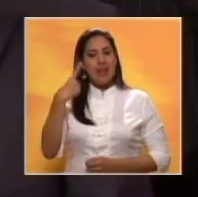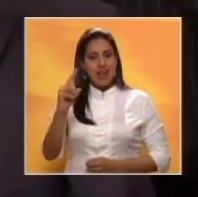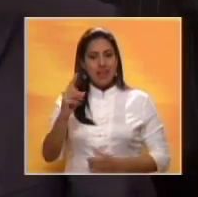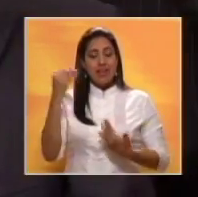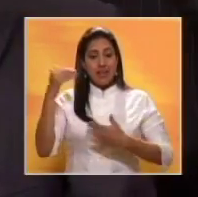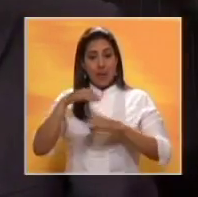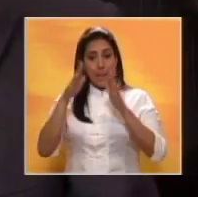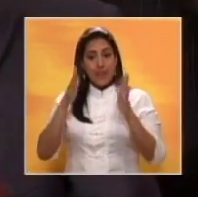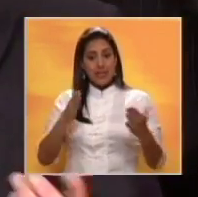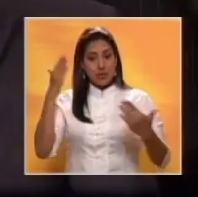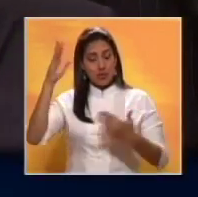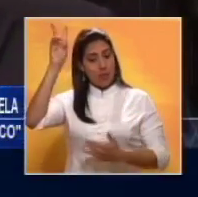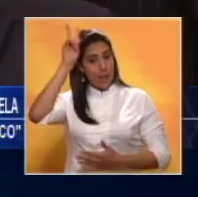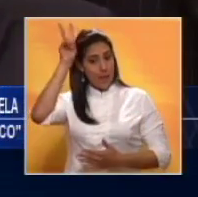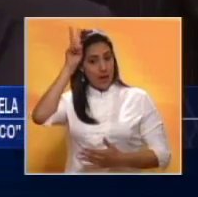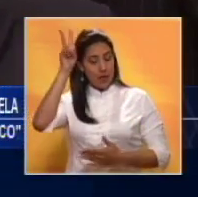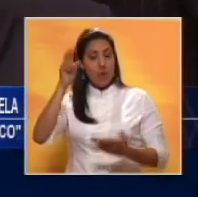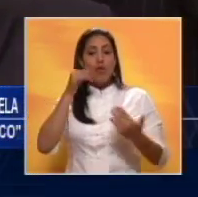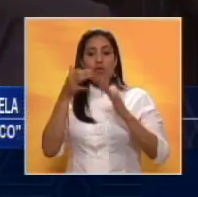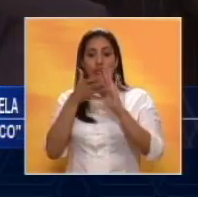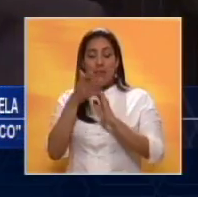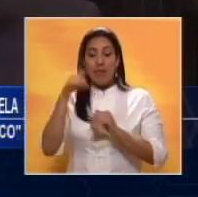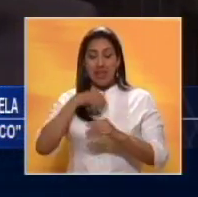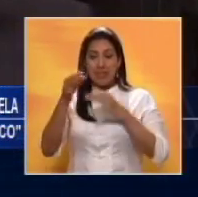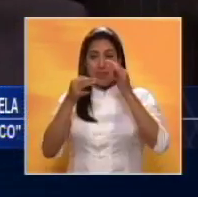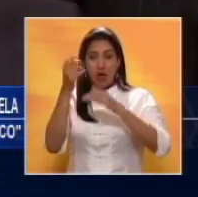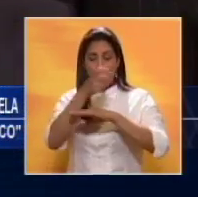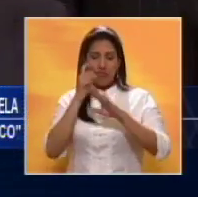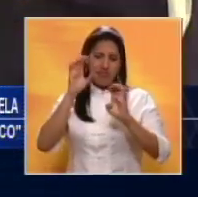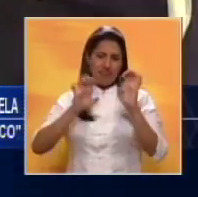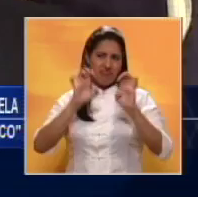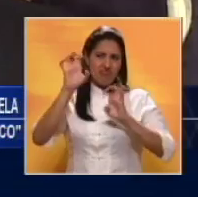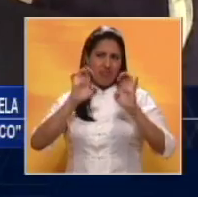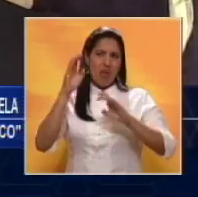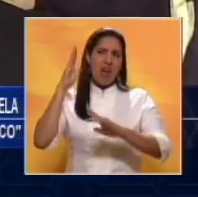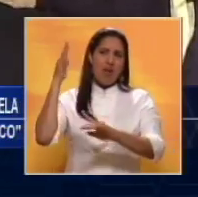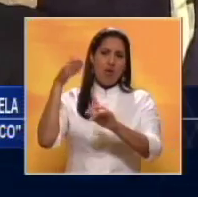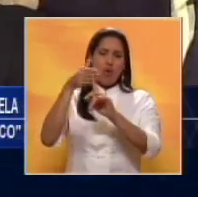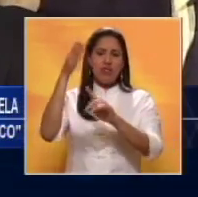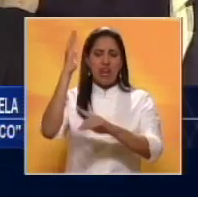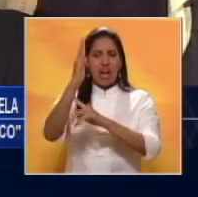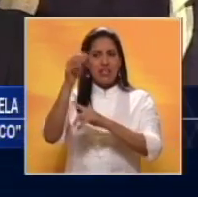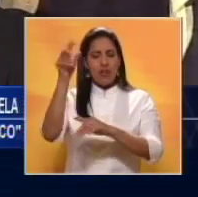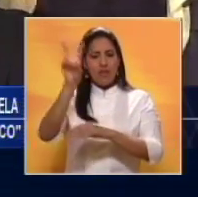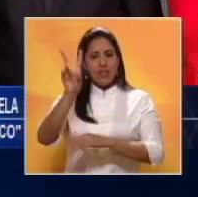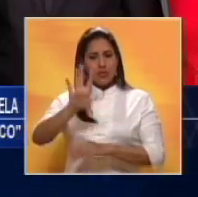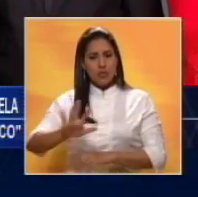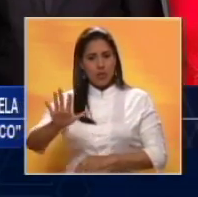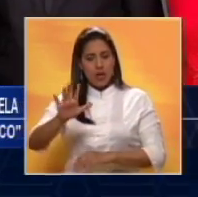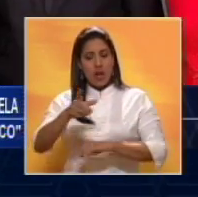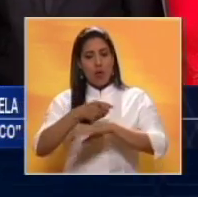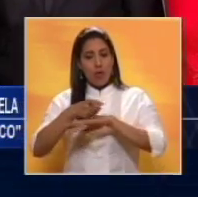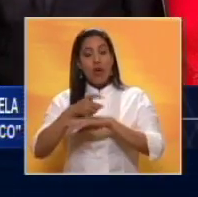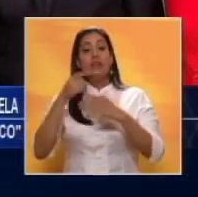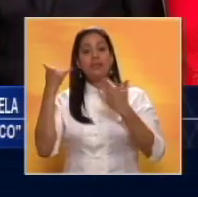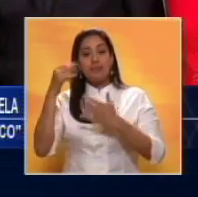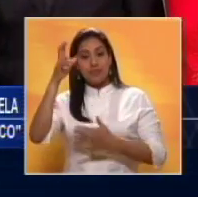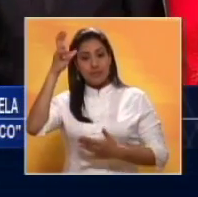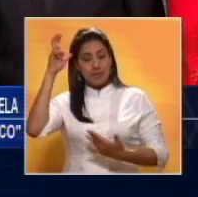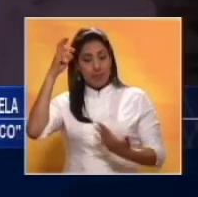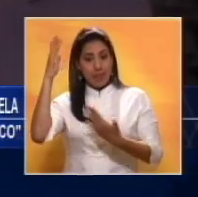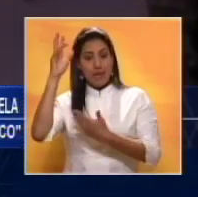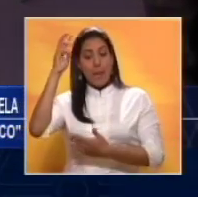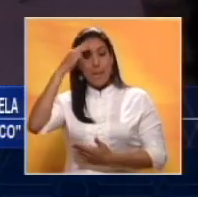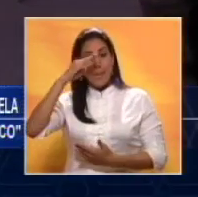de Exteriores peruano, Ricardo Luna, explicó que su gobierno evalúa aplicar medidas contra el Estado venezolano. En su intervención, el canciller de